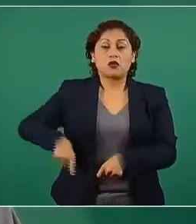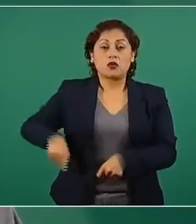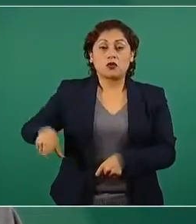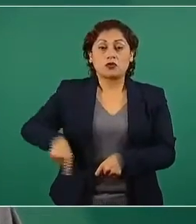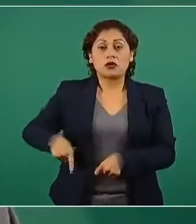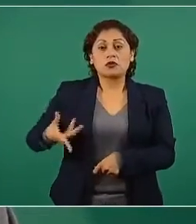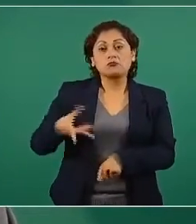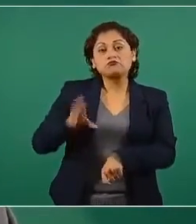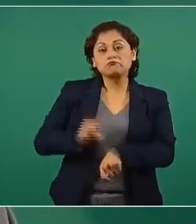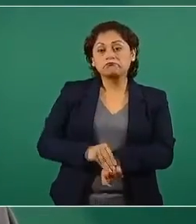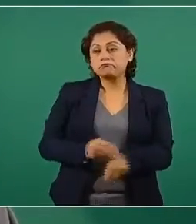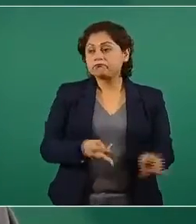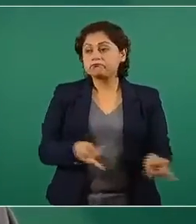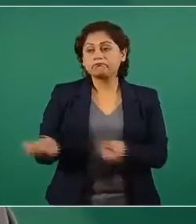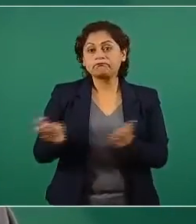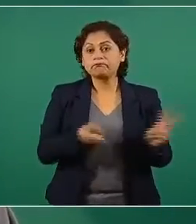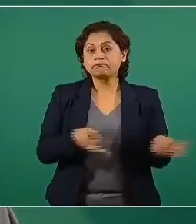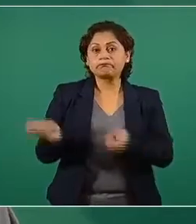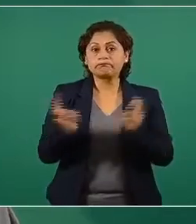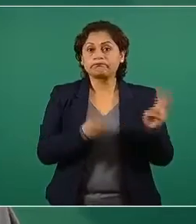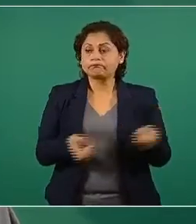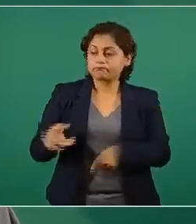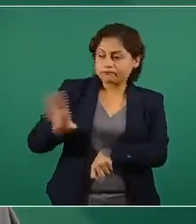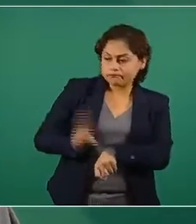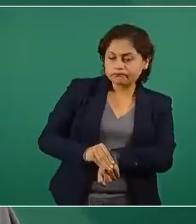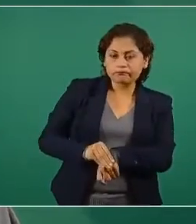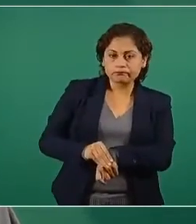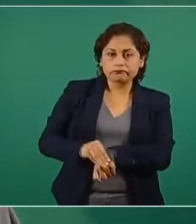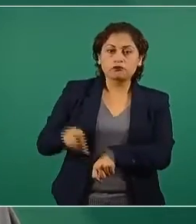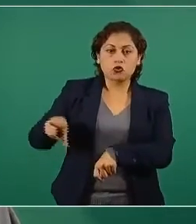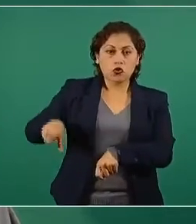de la hacienda pública